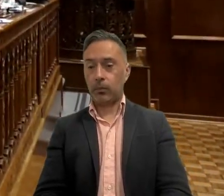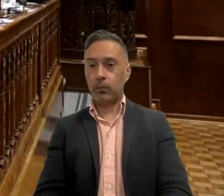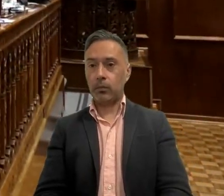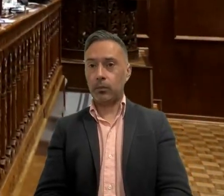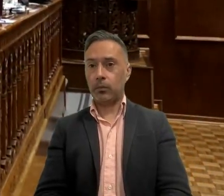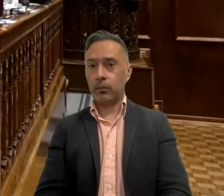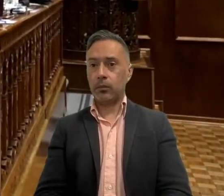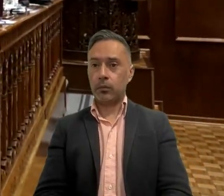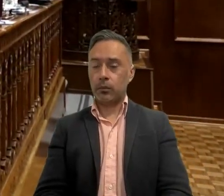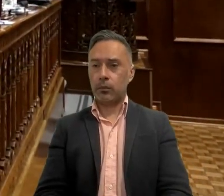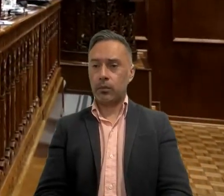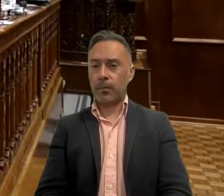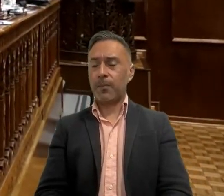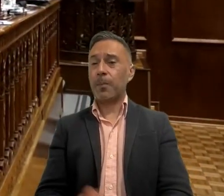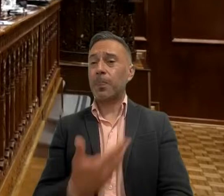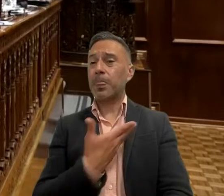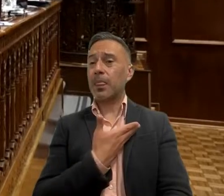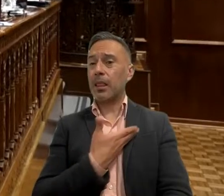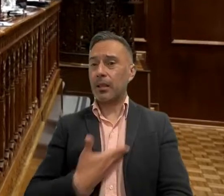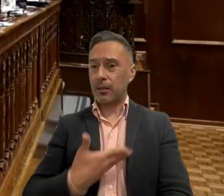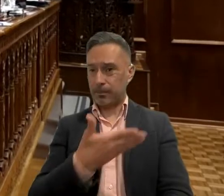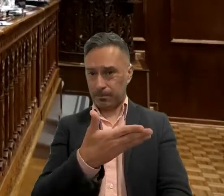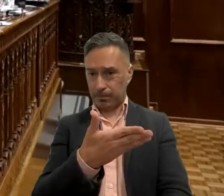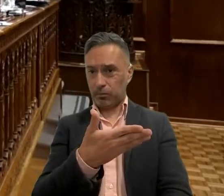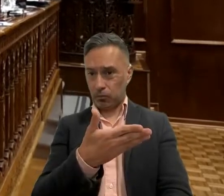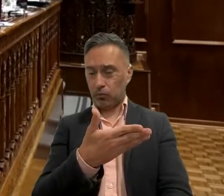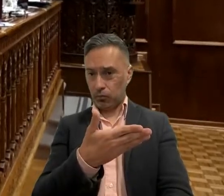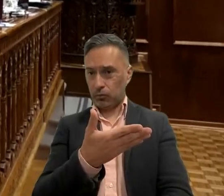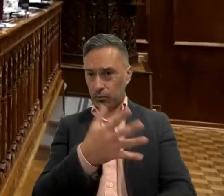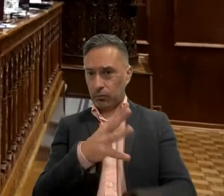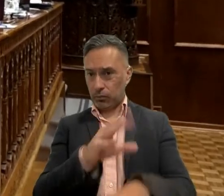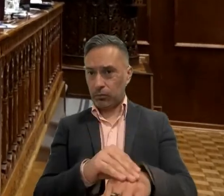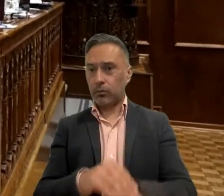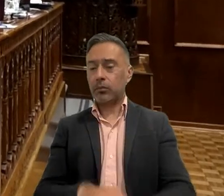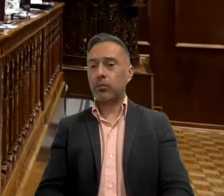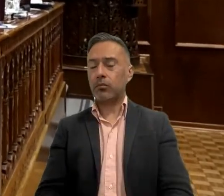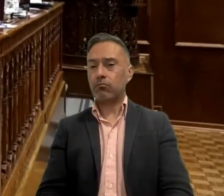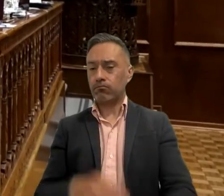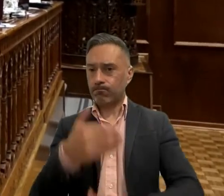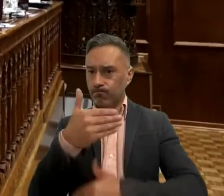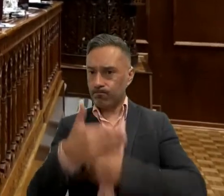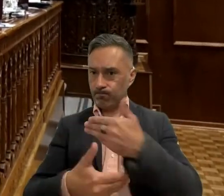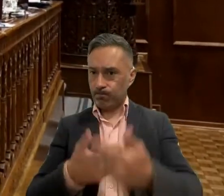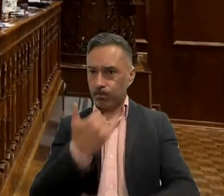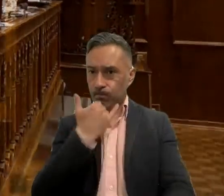Con su venia, presidente, reitero mi disculpa en